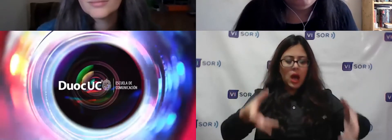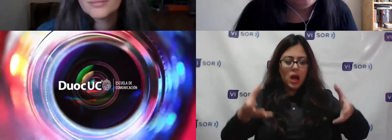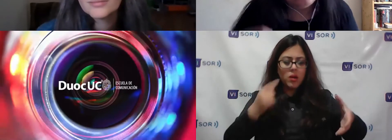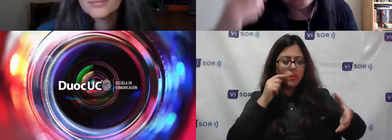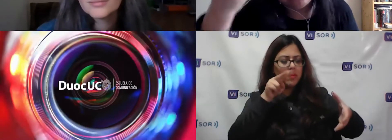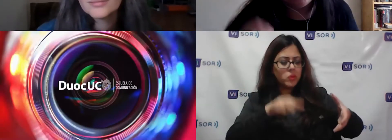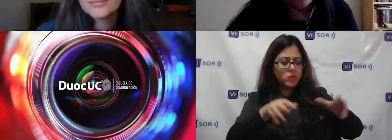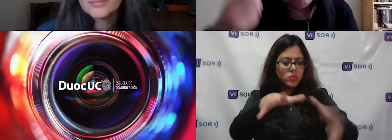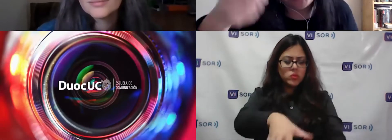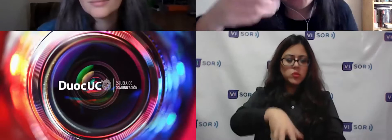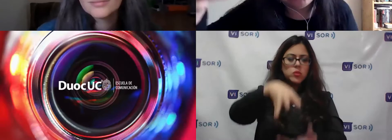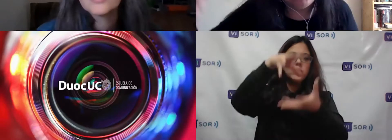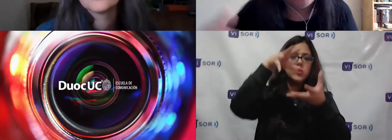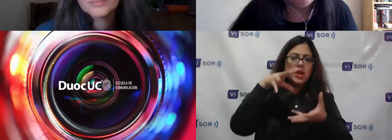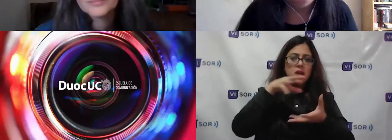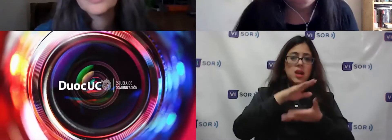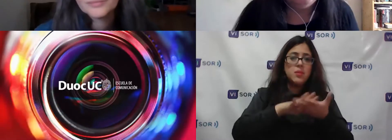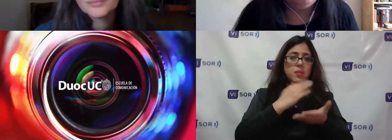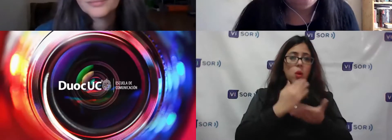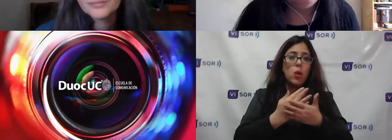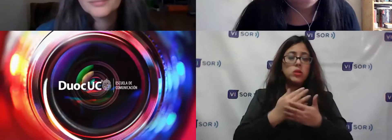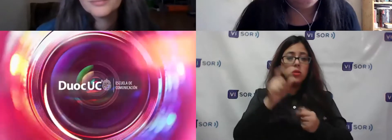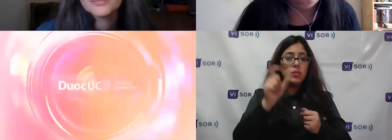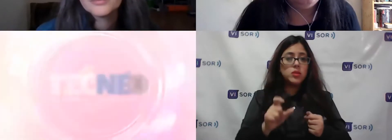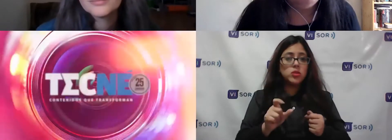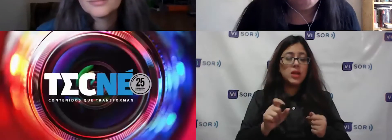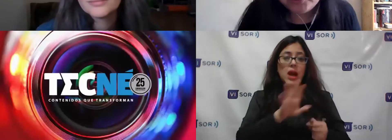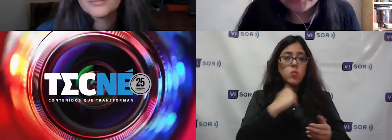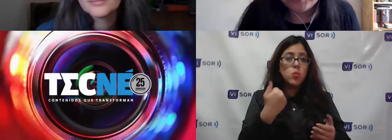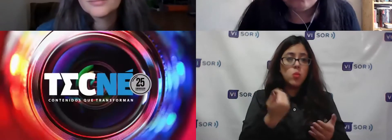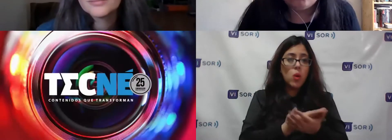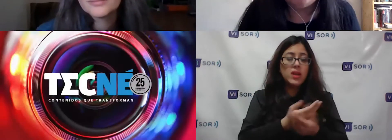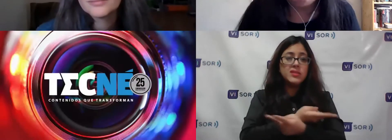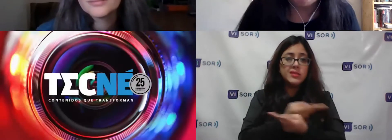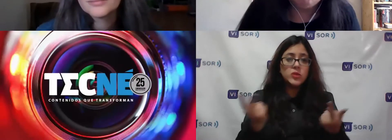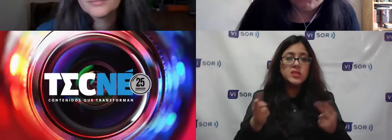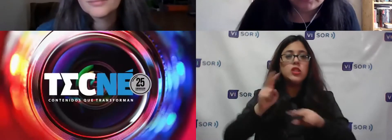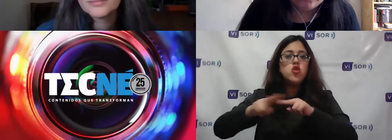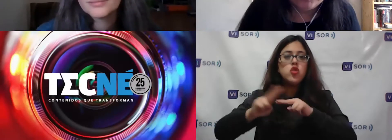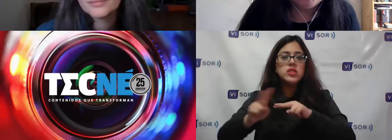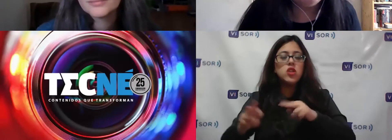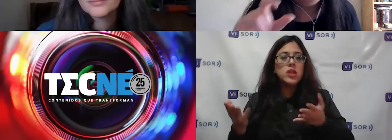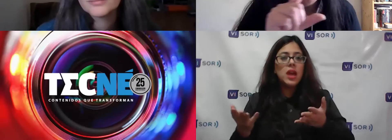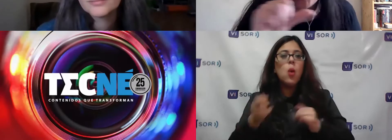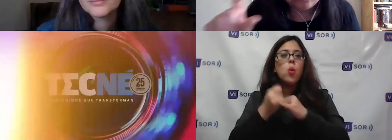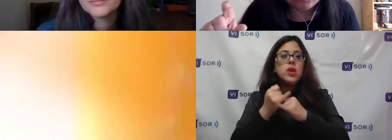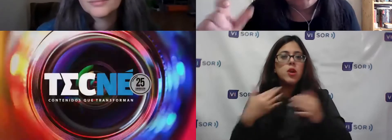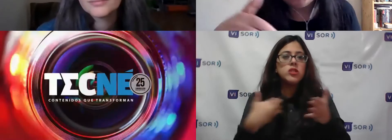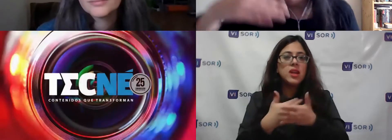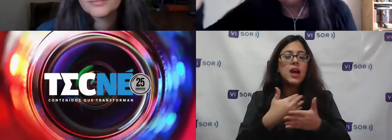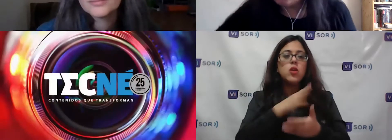en el fondo que es cuando alguien muere y se publica que habían hecho un amigo muy cercano en la muerte de mi abuelo y en ese vestuario que